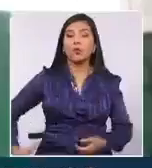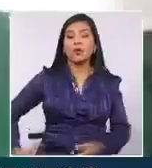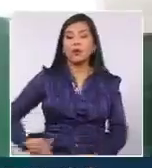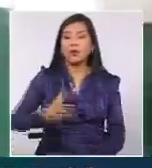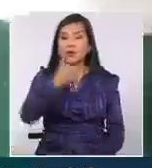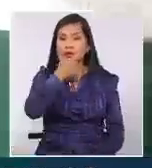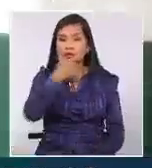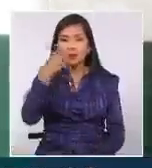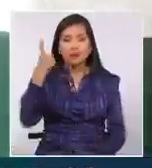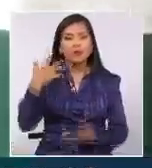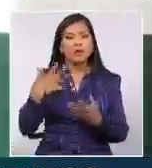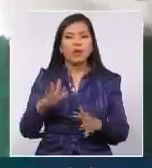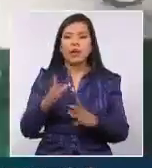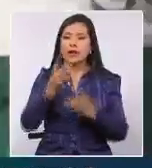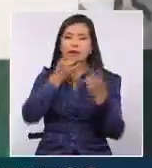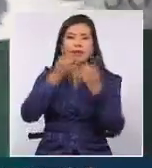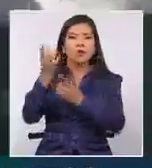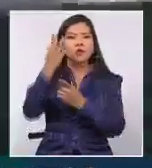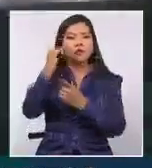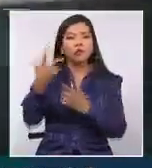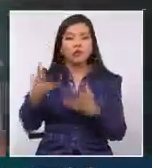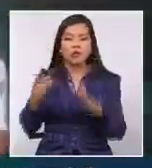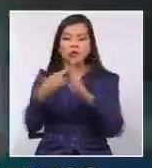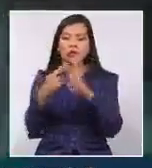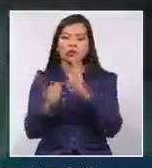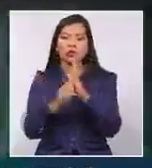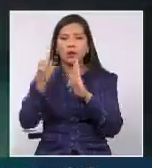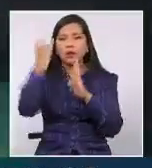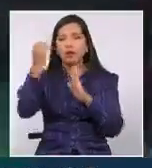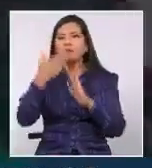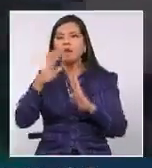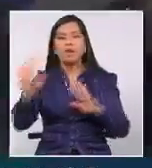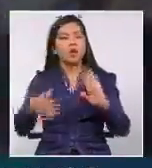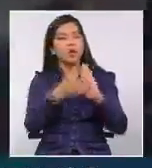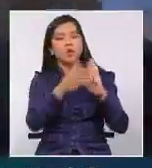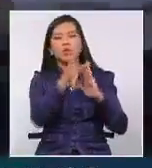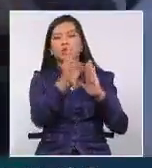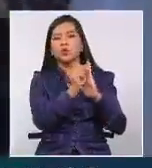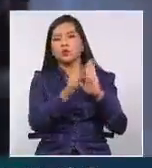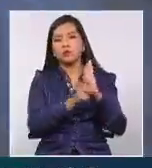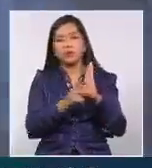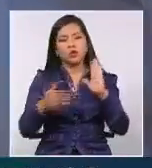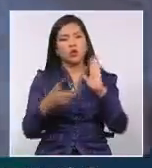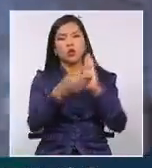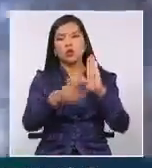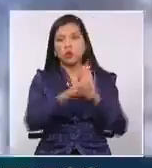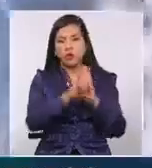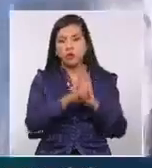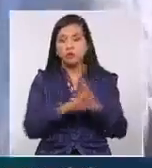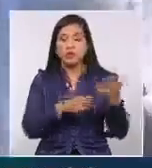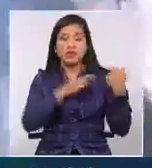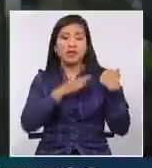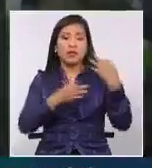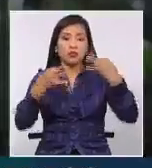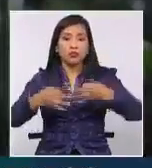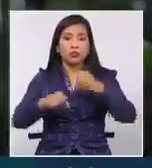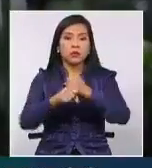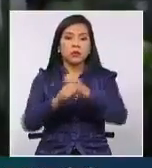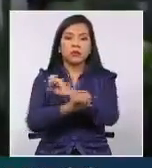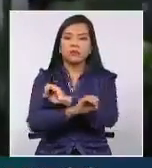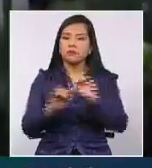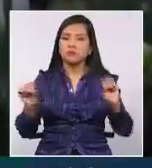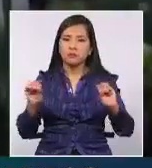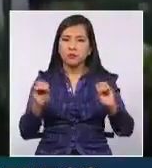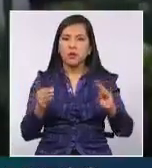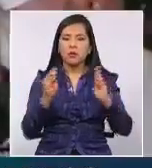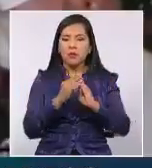sido denunciado por los delitos de resoluciones contrarias a la Constitución y a las leyes, incumplimiento de deberes, alteración y uso